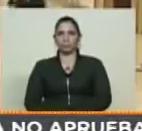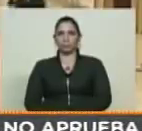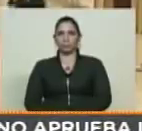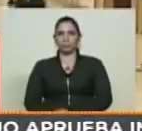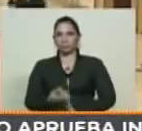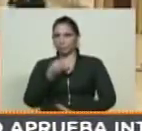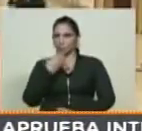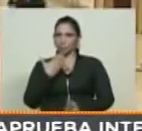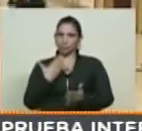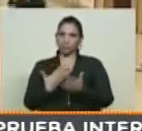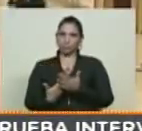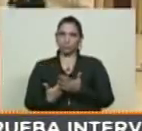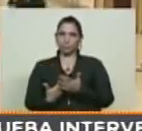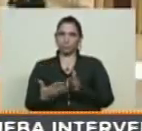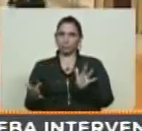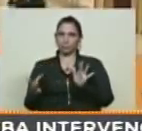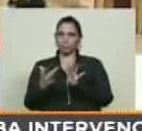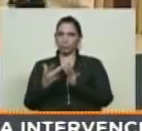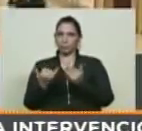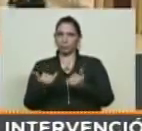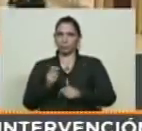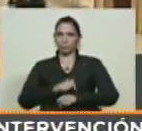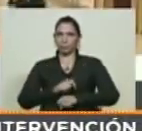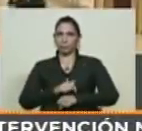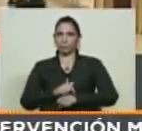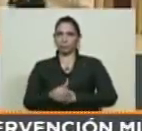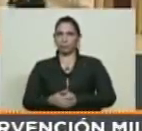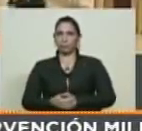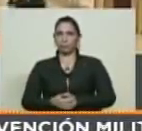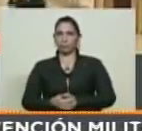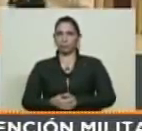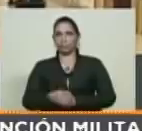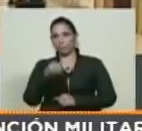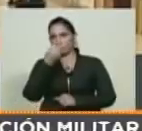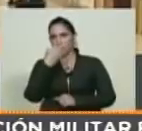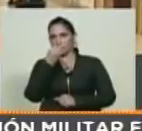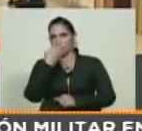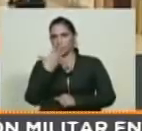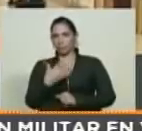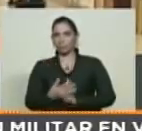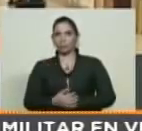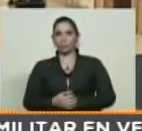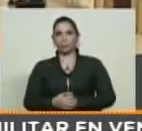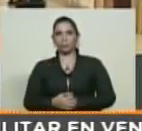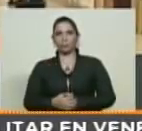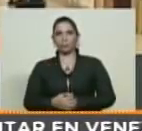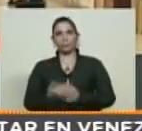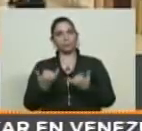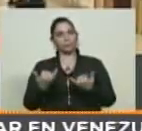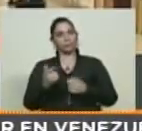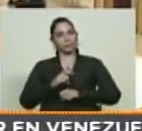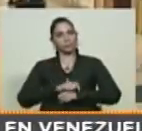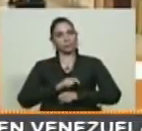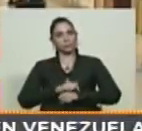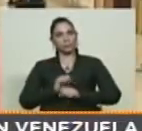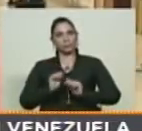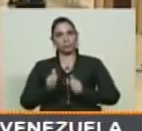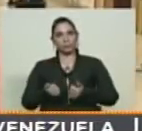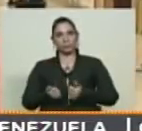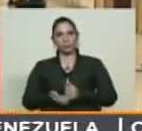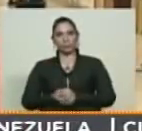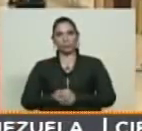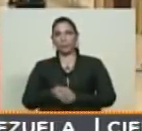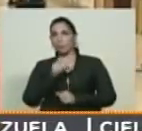Bien, muchísimas gracias por el contacto. A esta hora lo establecemos desde el Palacio de Miraflores y es que en breves instantes se estará sosteniendo